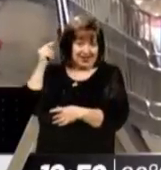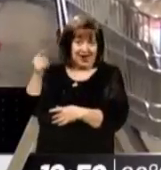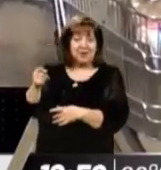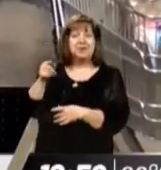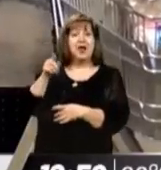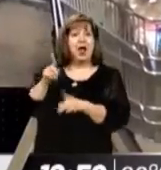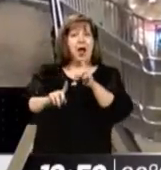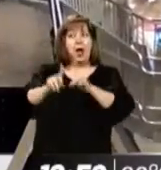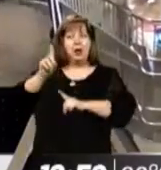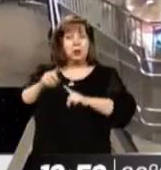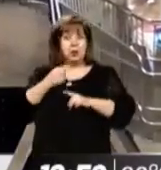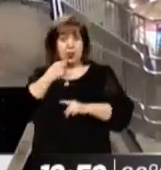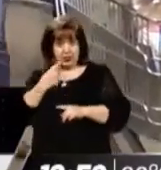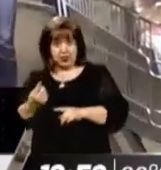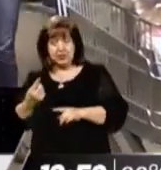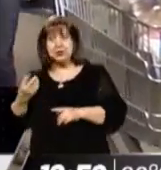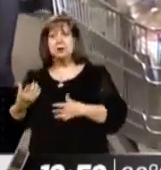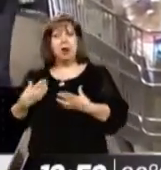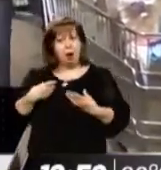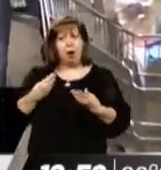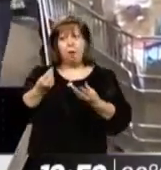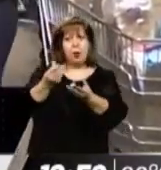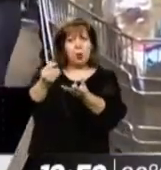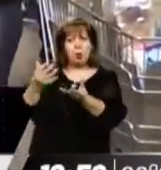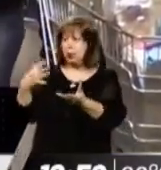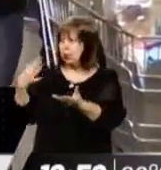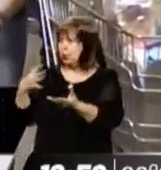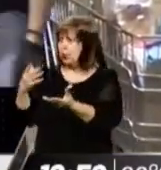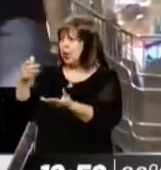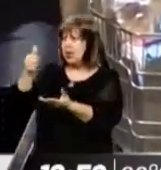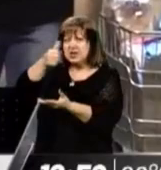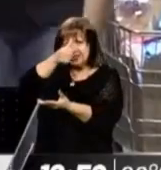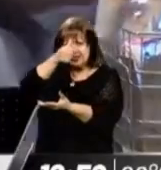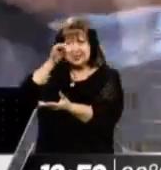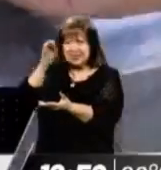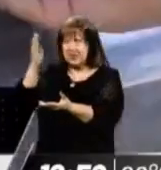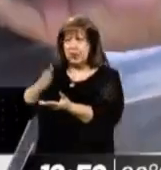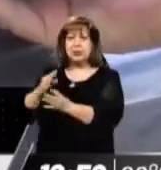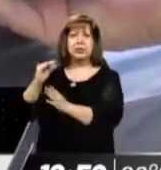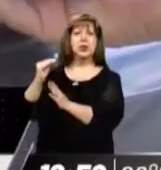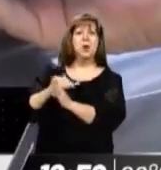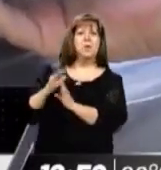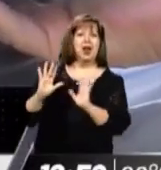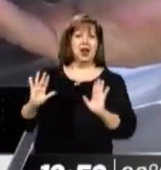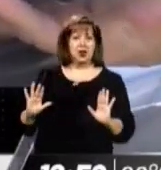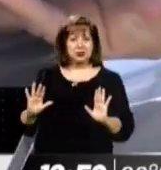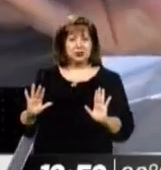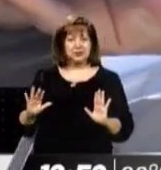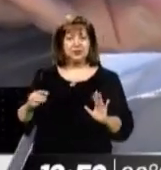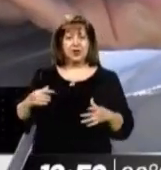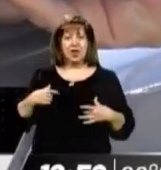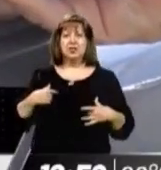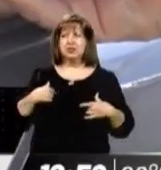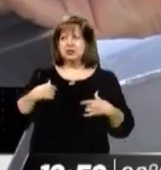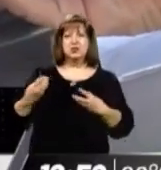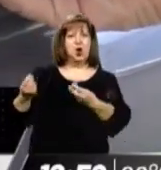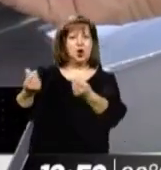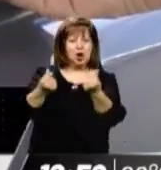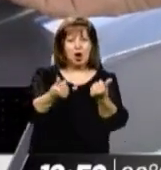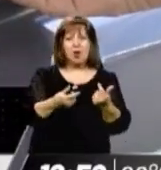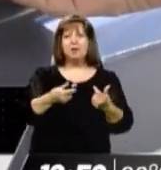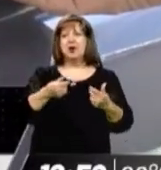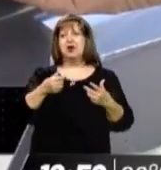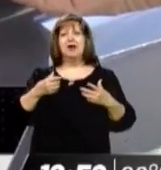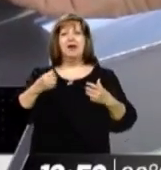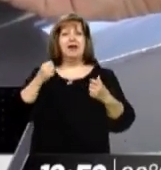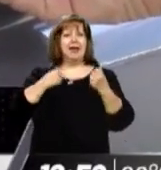trasandinos. Algunos sostienen que encuentran productos hasta 60% más baratos. Generalmente lo más importante son no perecibles, artículos de